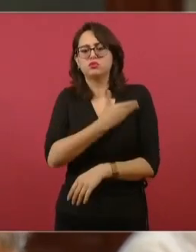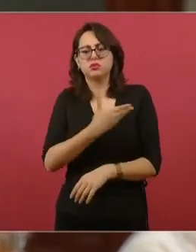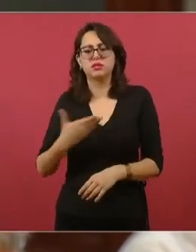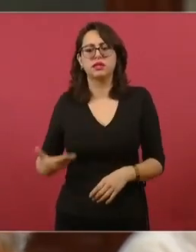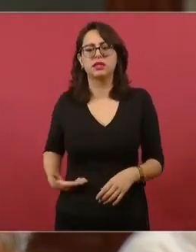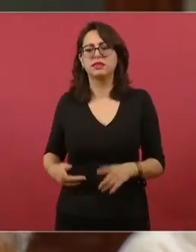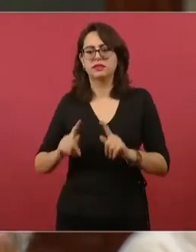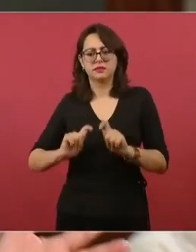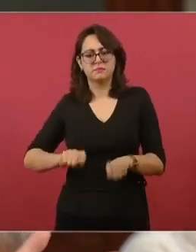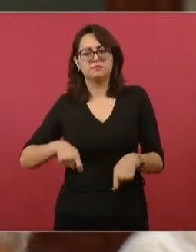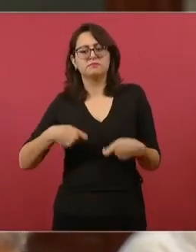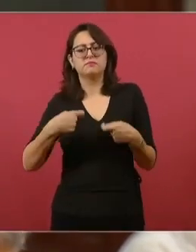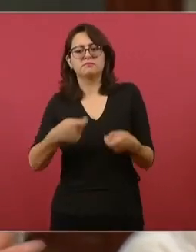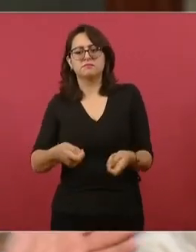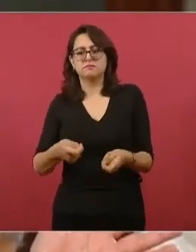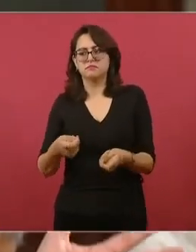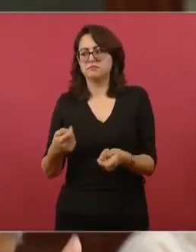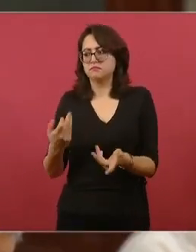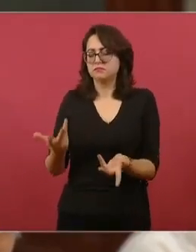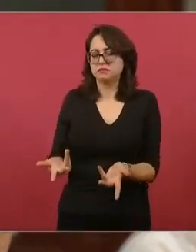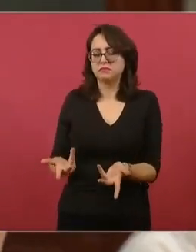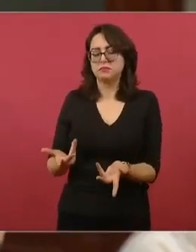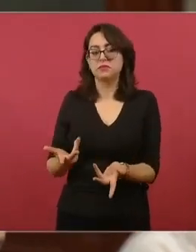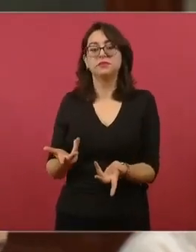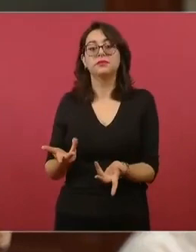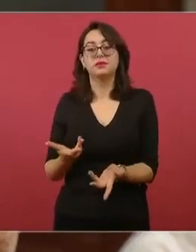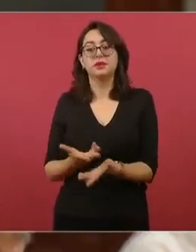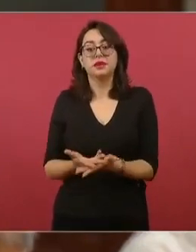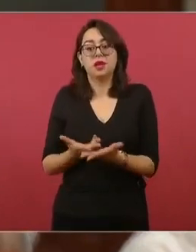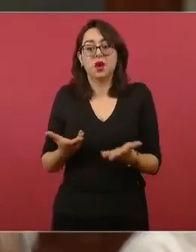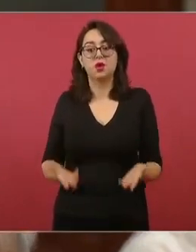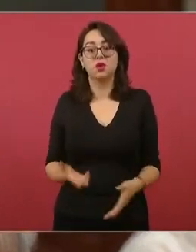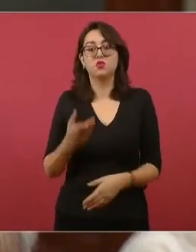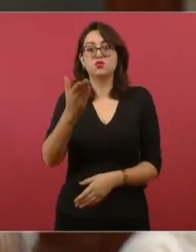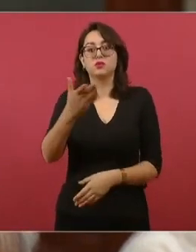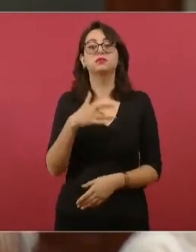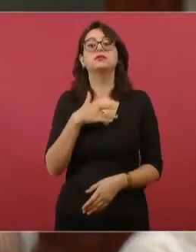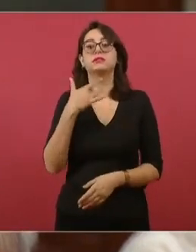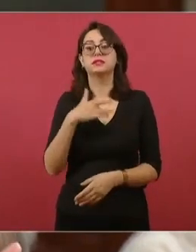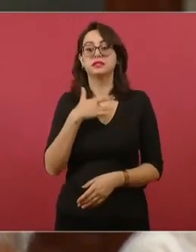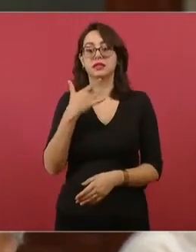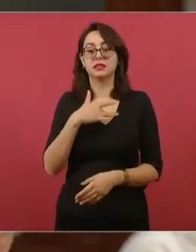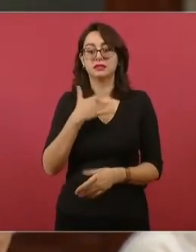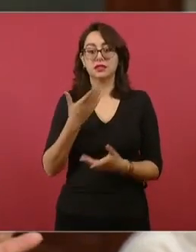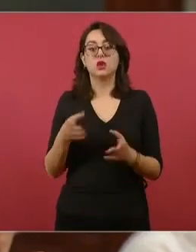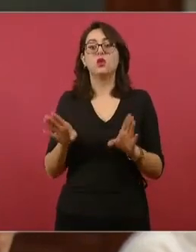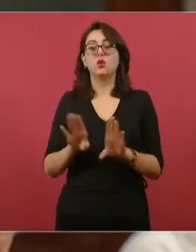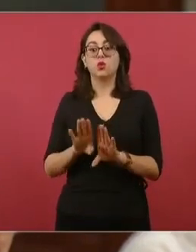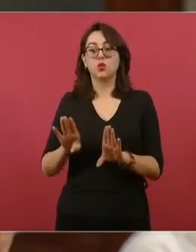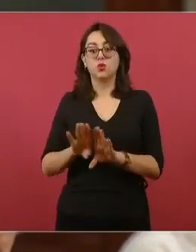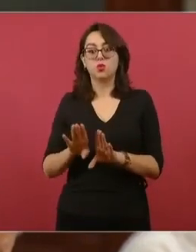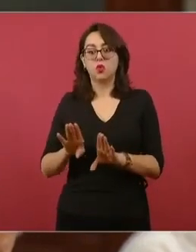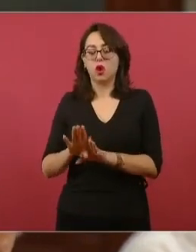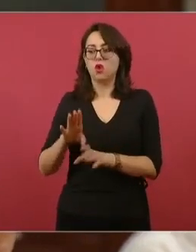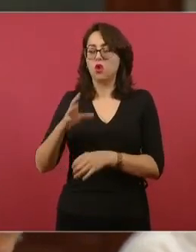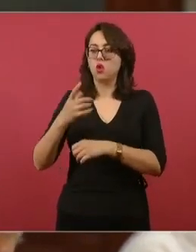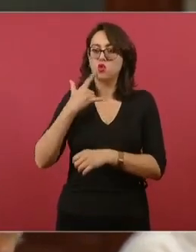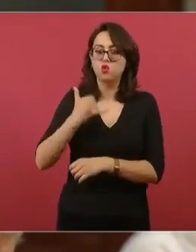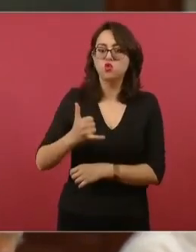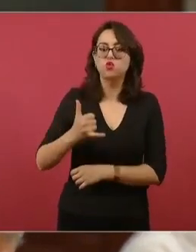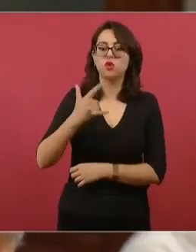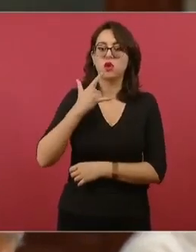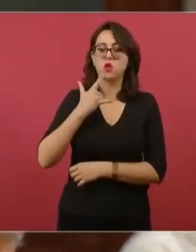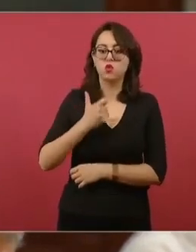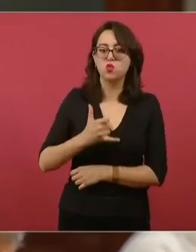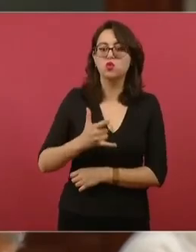preguntarle, pues, ¿cómo se siente después de haber ya llegado a la presidencia y tras tantos años de lucha? Ayer, si me lo